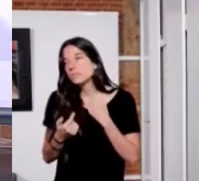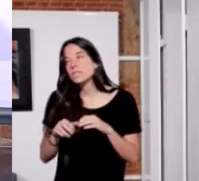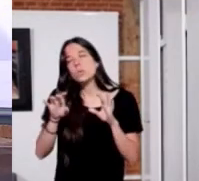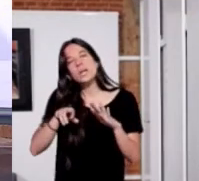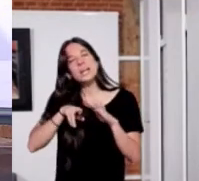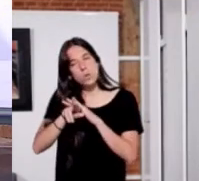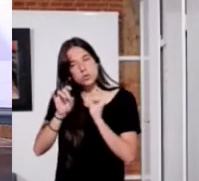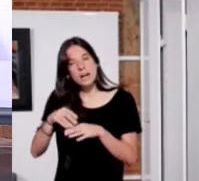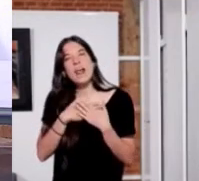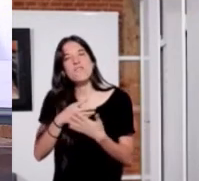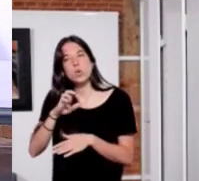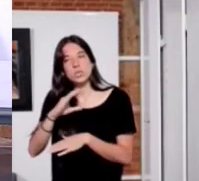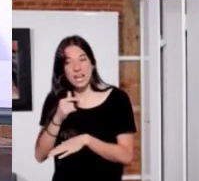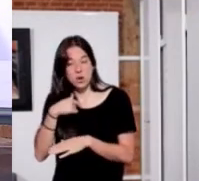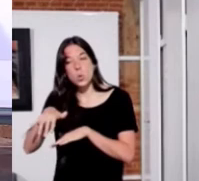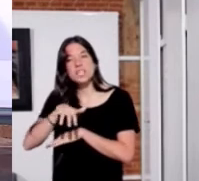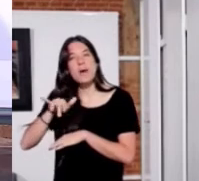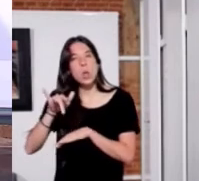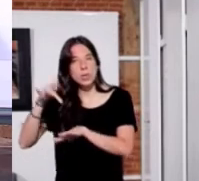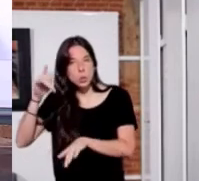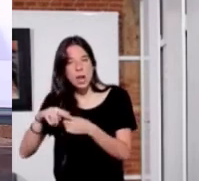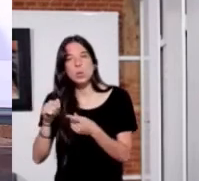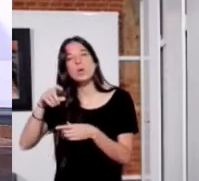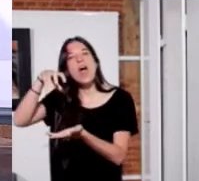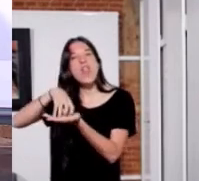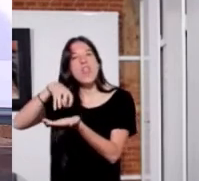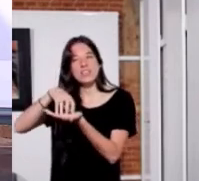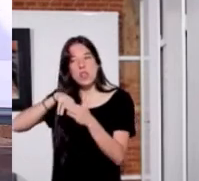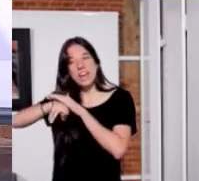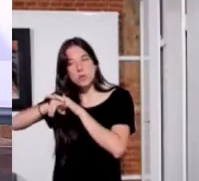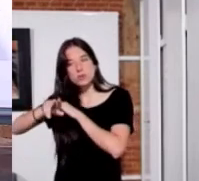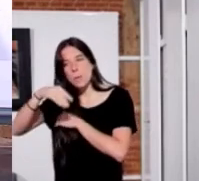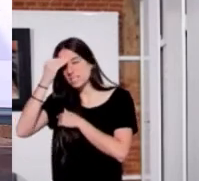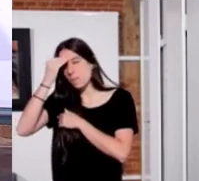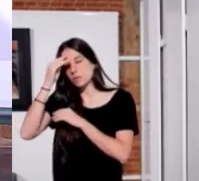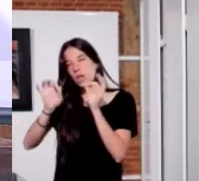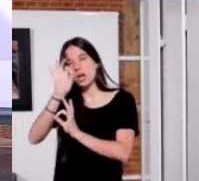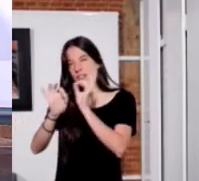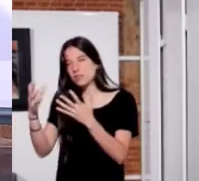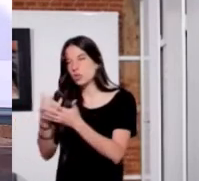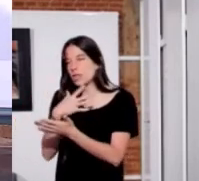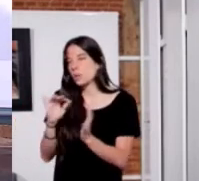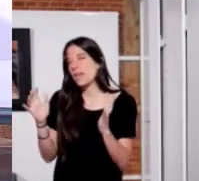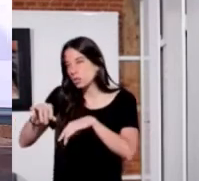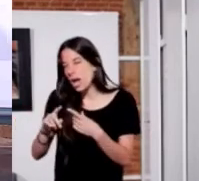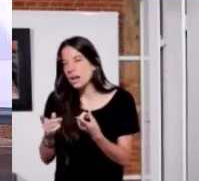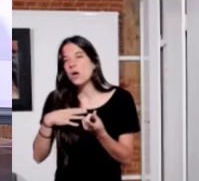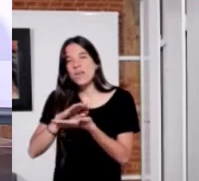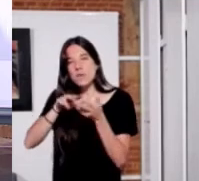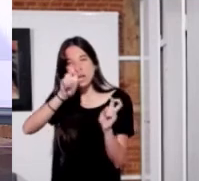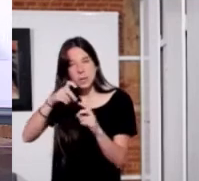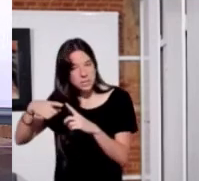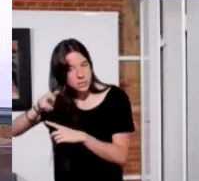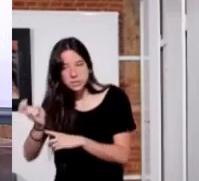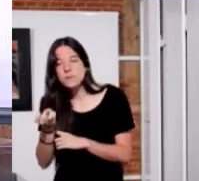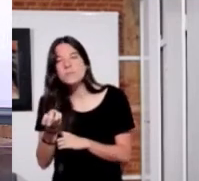de previsualización, de acción, de coordinación en estas situaciones de emergencia que cada vez son más? Que no